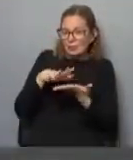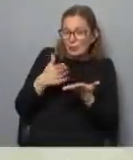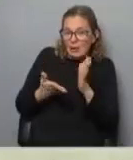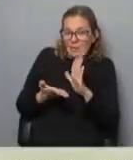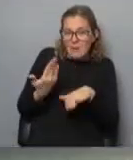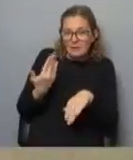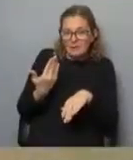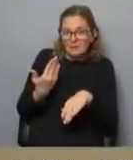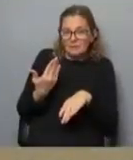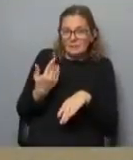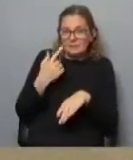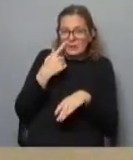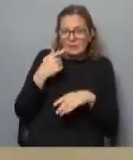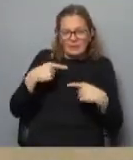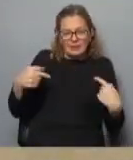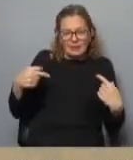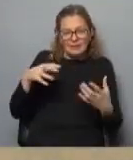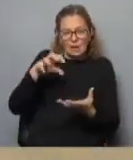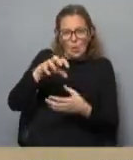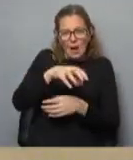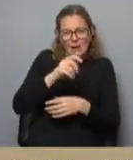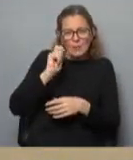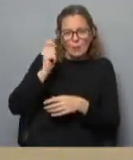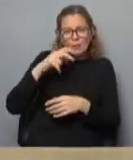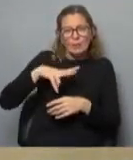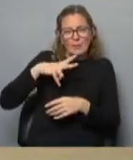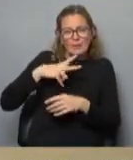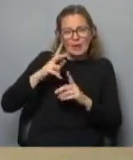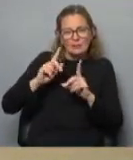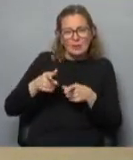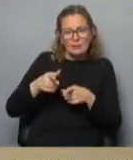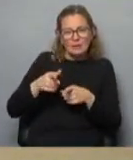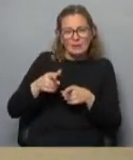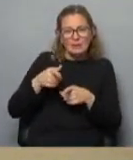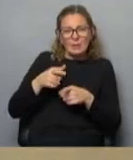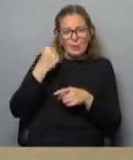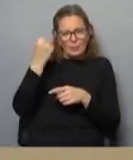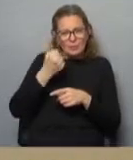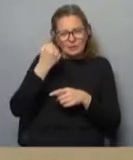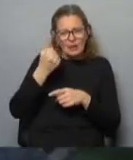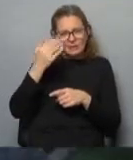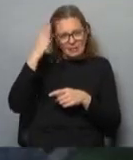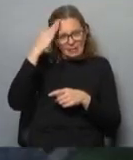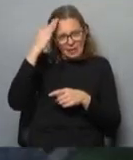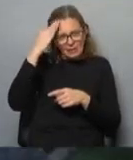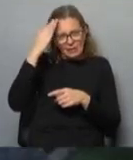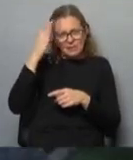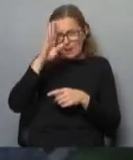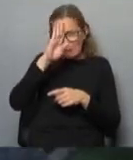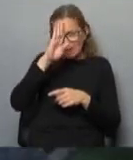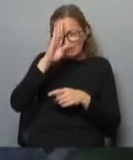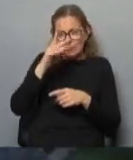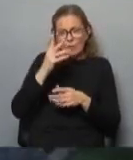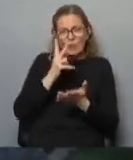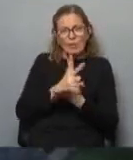este en muchos lugares públicos y privados también y la formación es fundamental sobre todo para algo que tiene que ver con